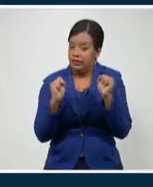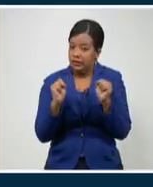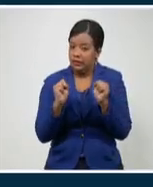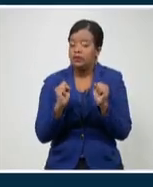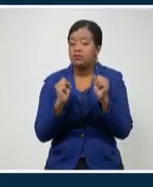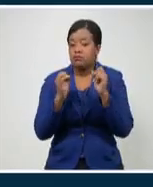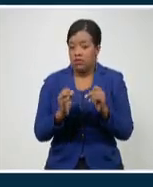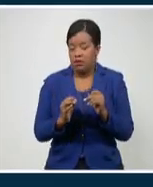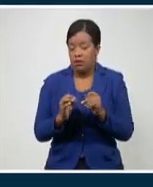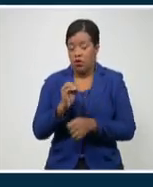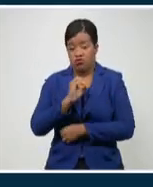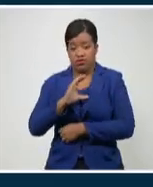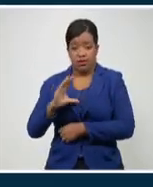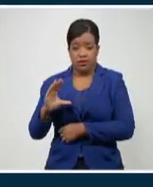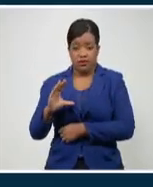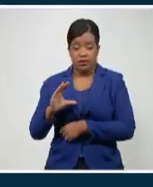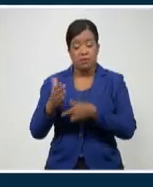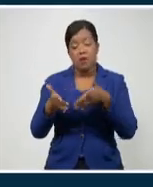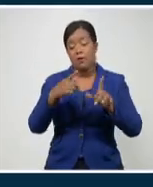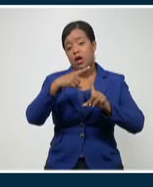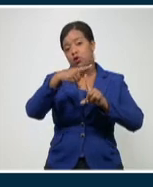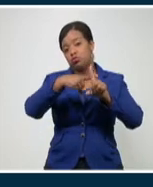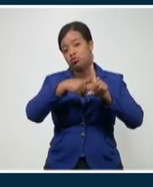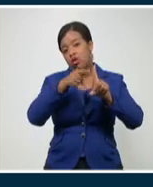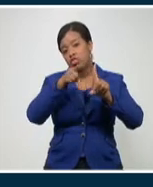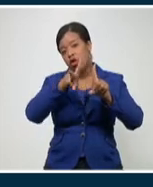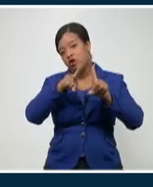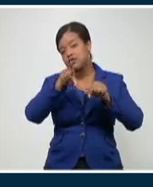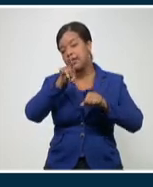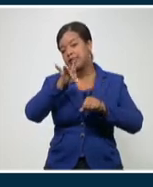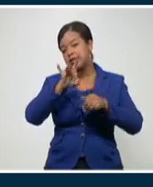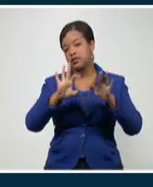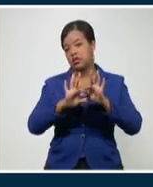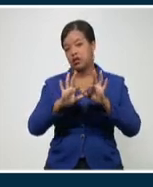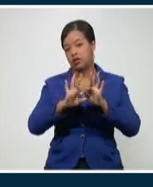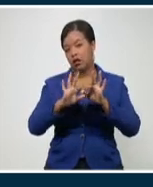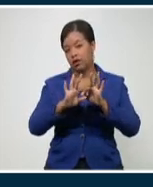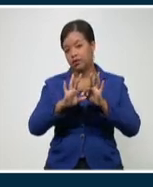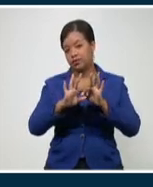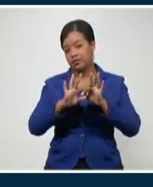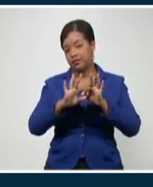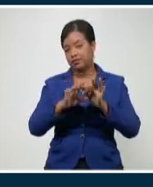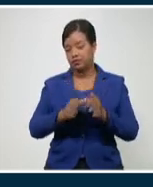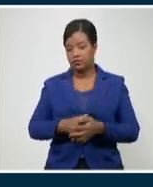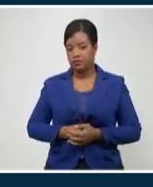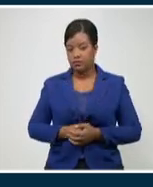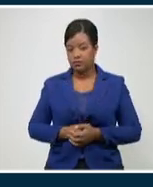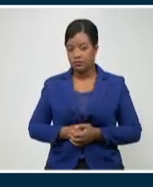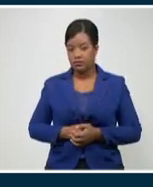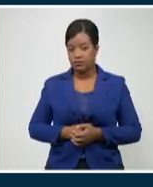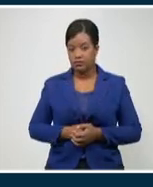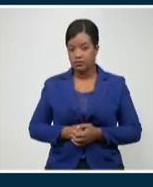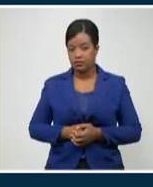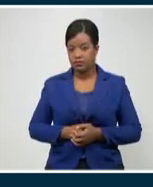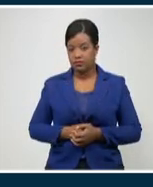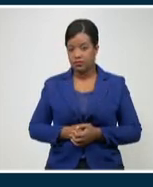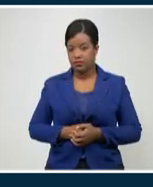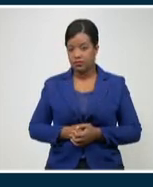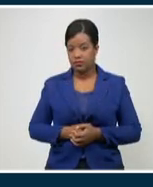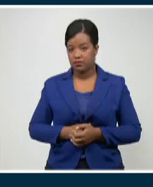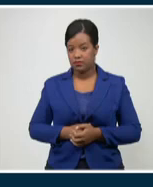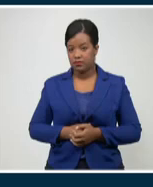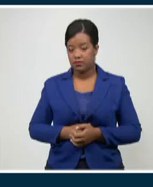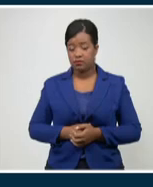región occidental, con mínimas entre 12 y 15 grados Celsius, superiores en el resto del país hasta 20 y 22 grados Celsius en la